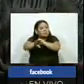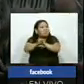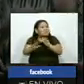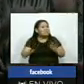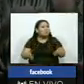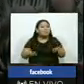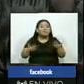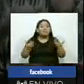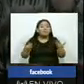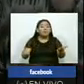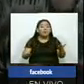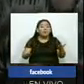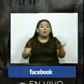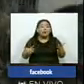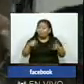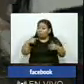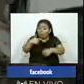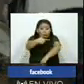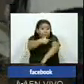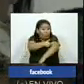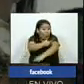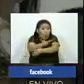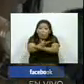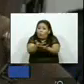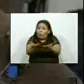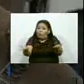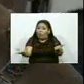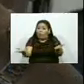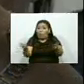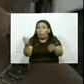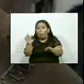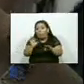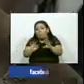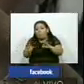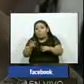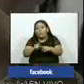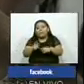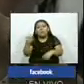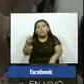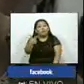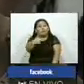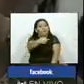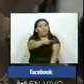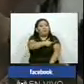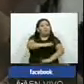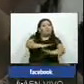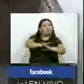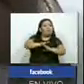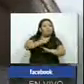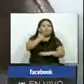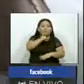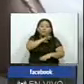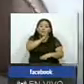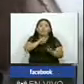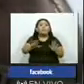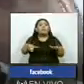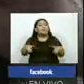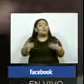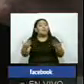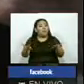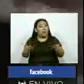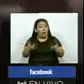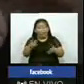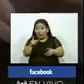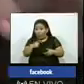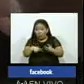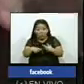simplemente que no se nos quede nadie, que no dejar nadie atrás, que no reciba su inmunización, ¿verdad? Y poner al día los que no